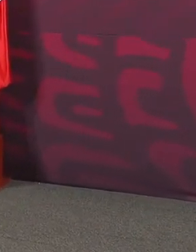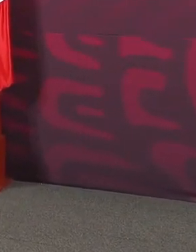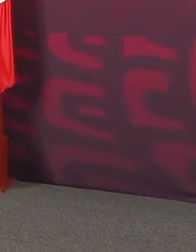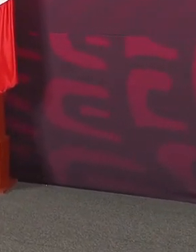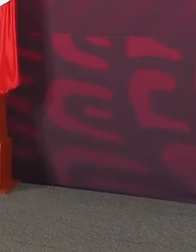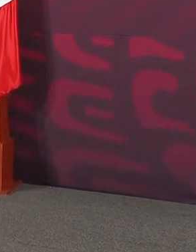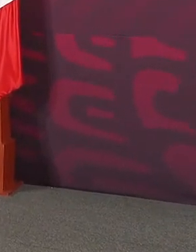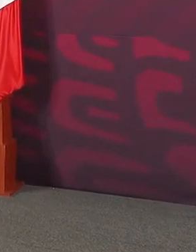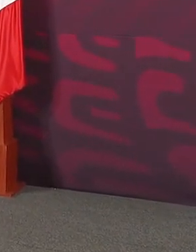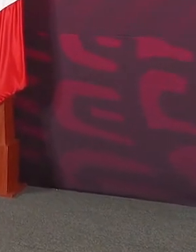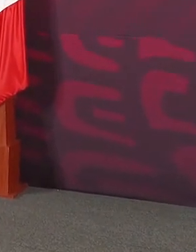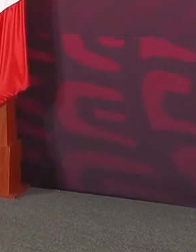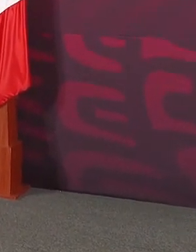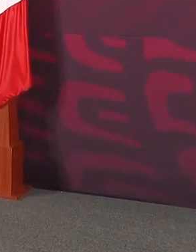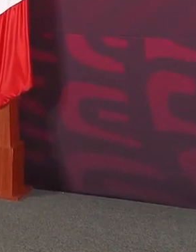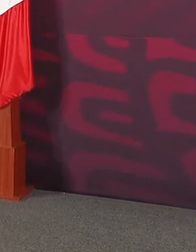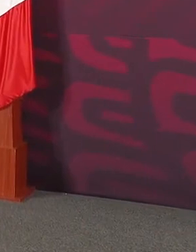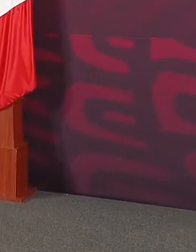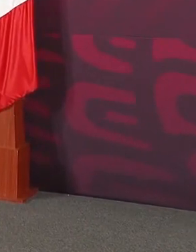Ánimo.